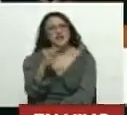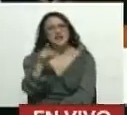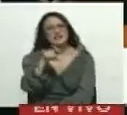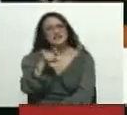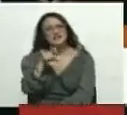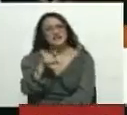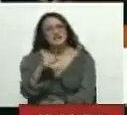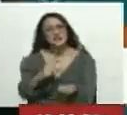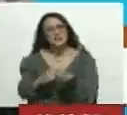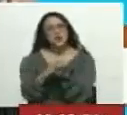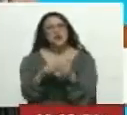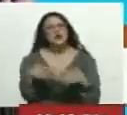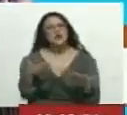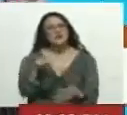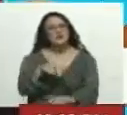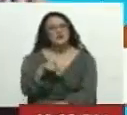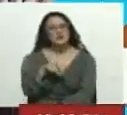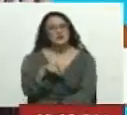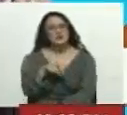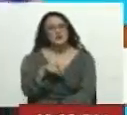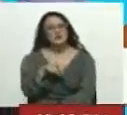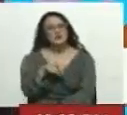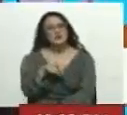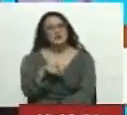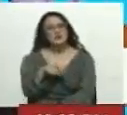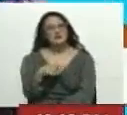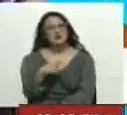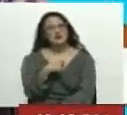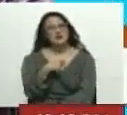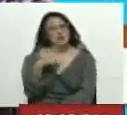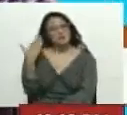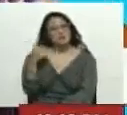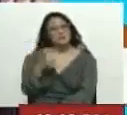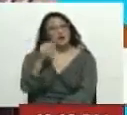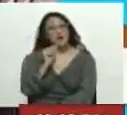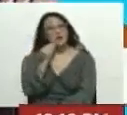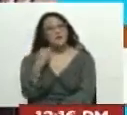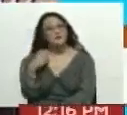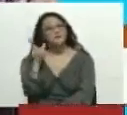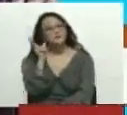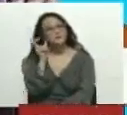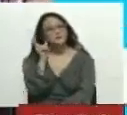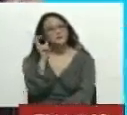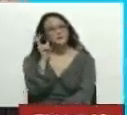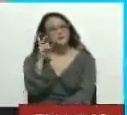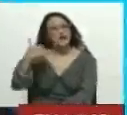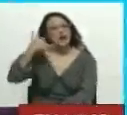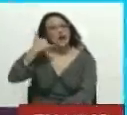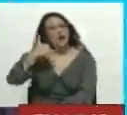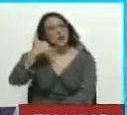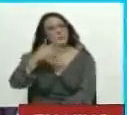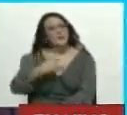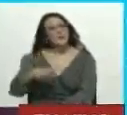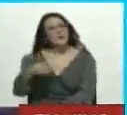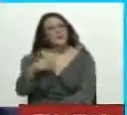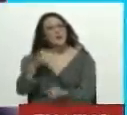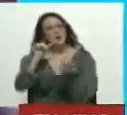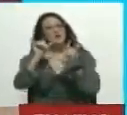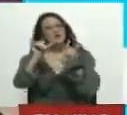impulsar yo era más joven Yo escuchaba mucho a los presidentes o lo veía por YouTube más